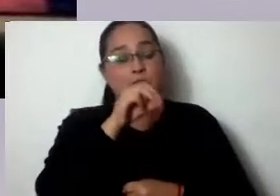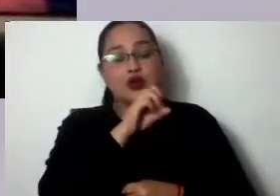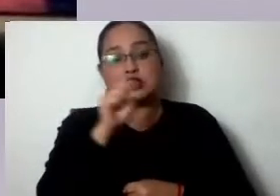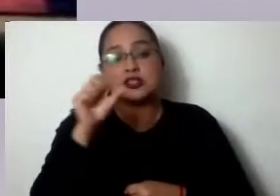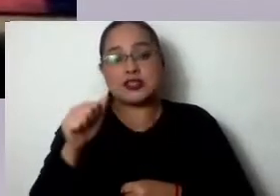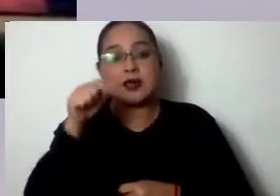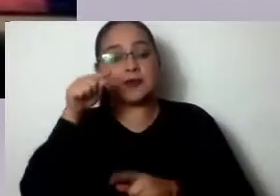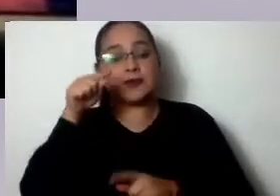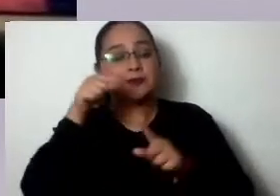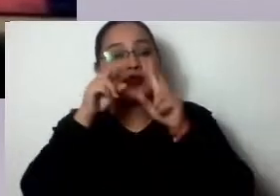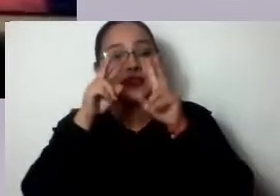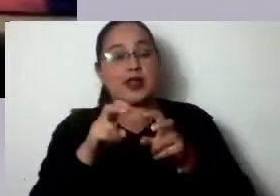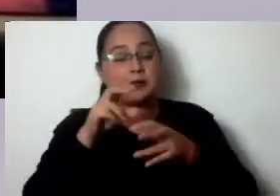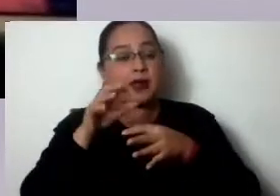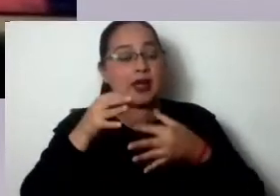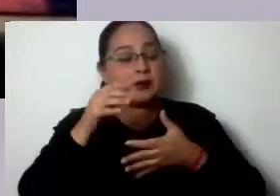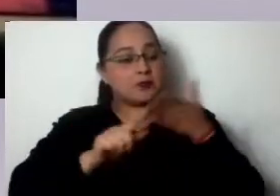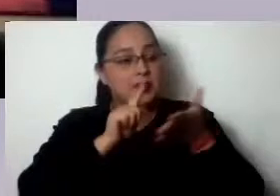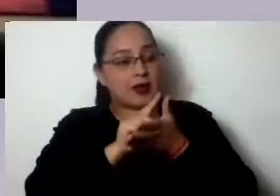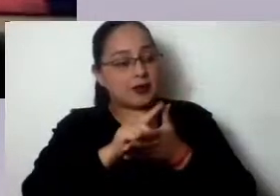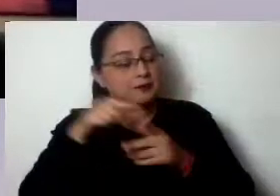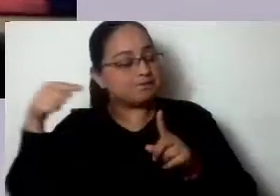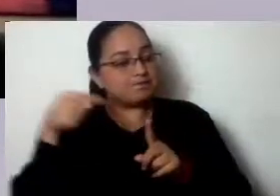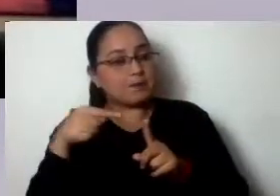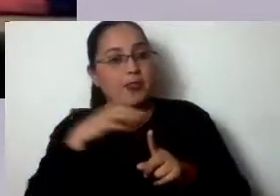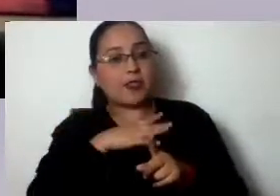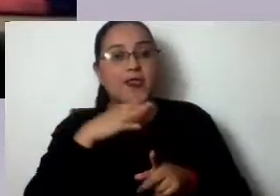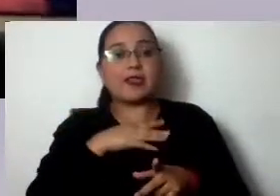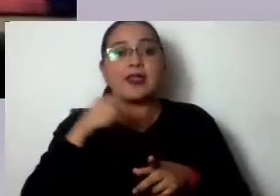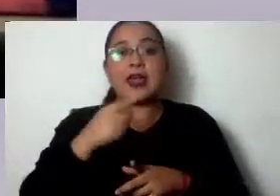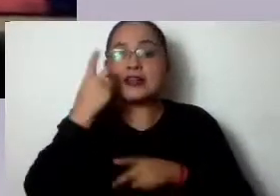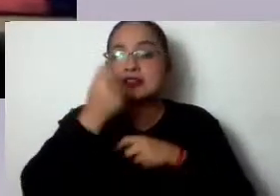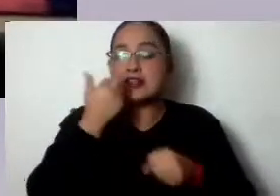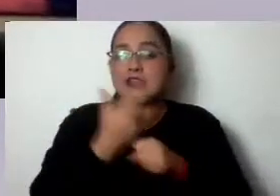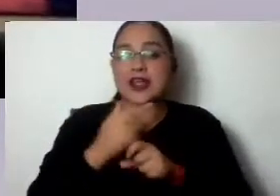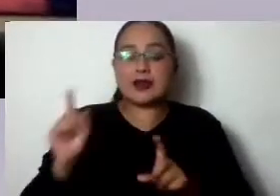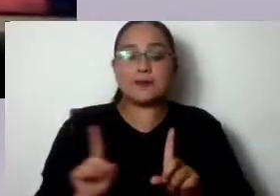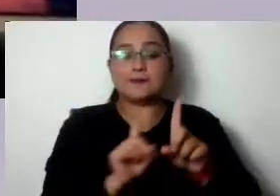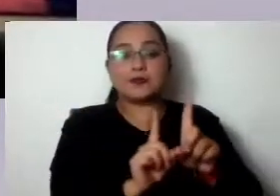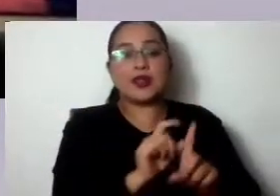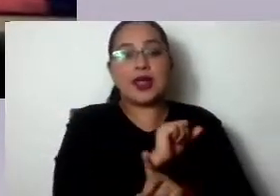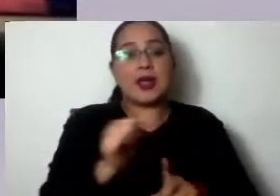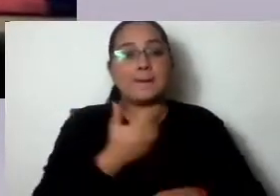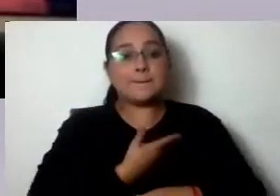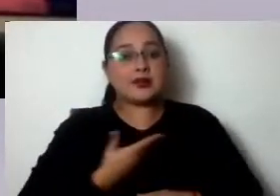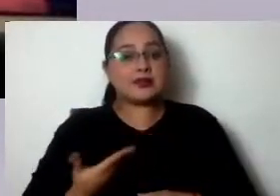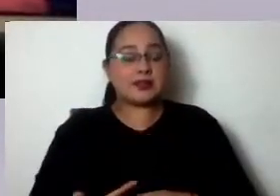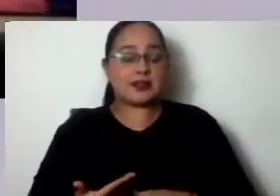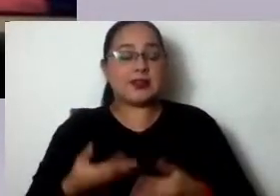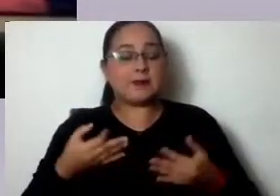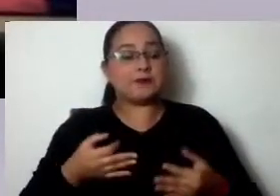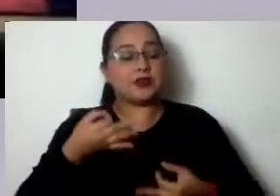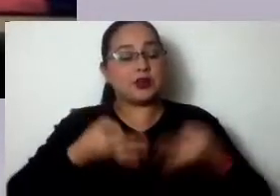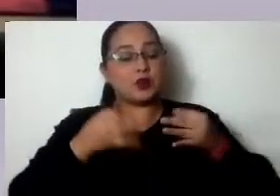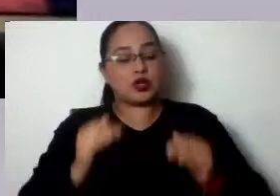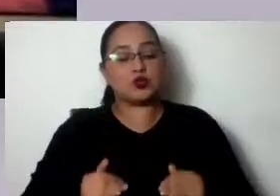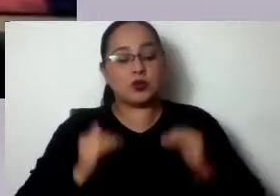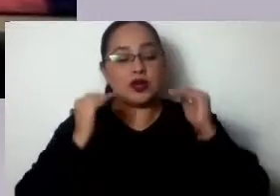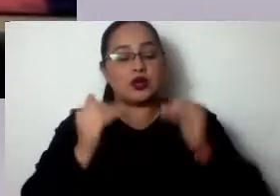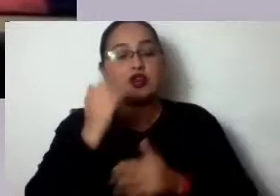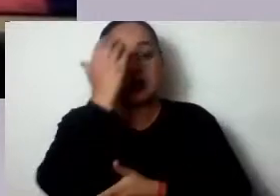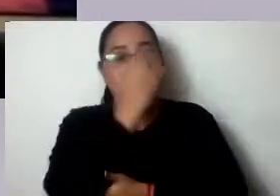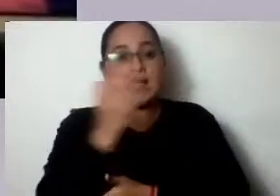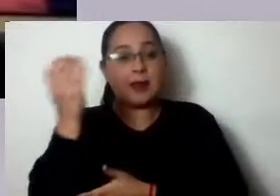ámbito jurisdiccional iniciando como secretaria estuve cuenta de la presidencia del tribunal superior agrario en el año 2000